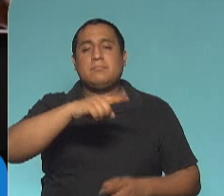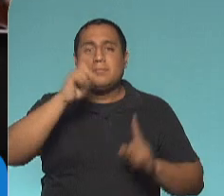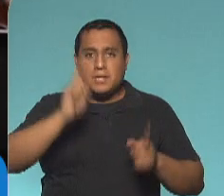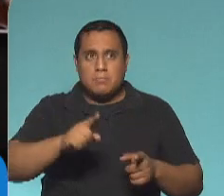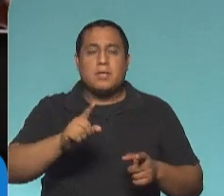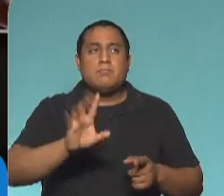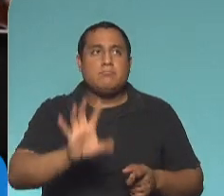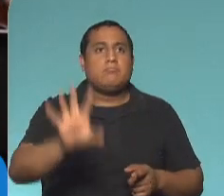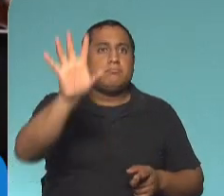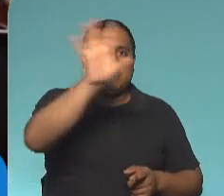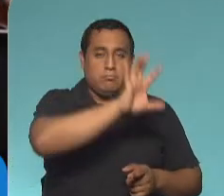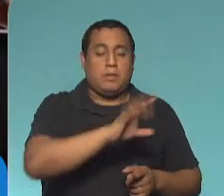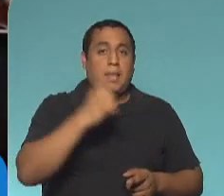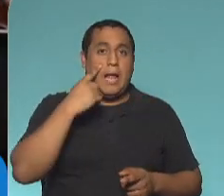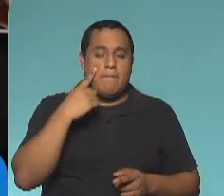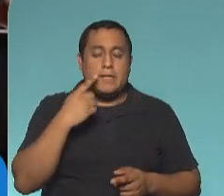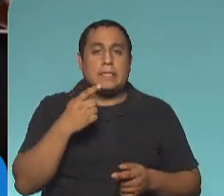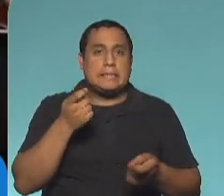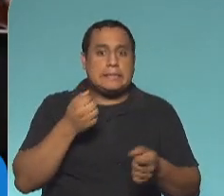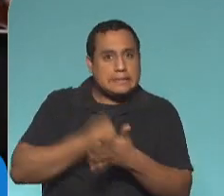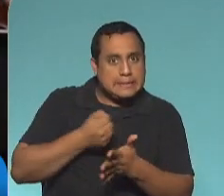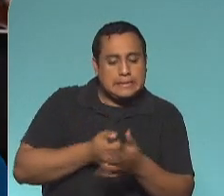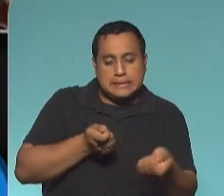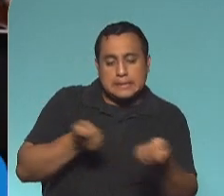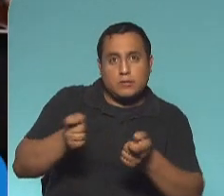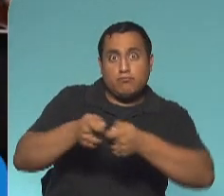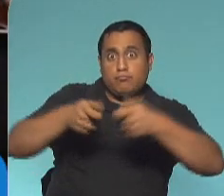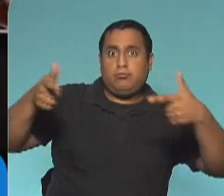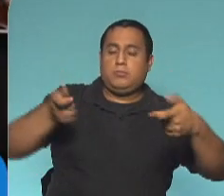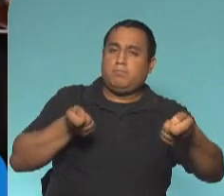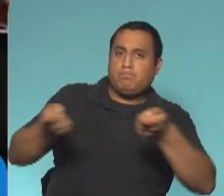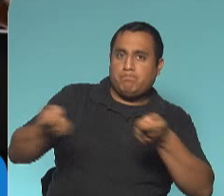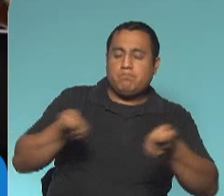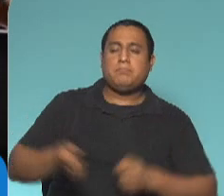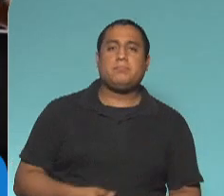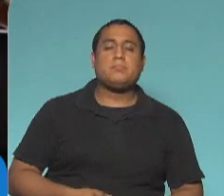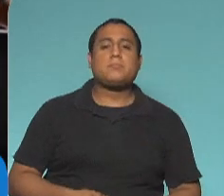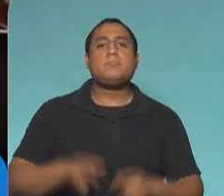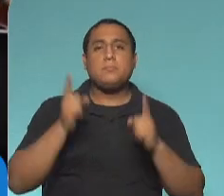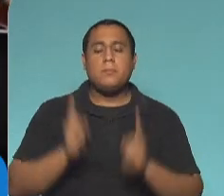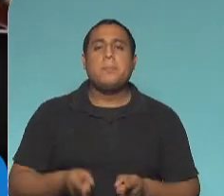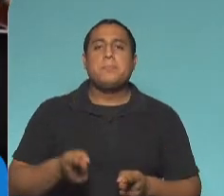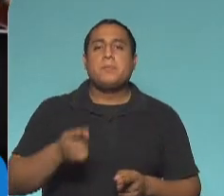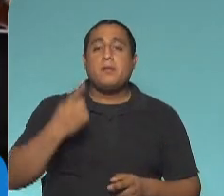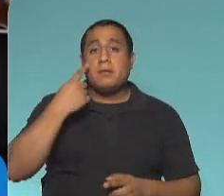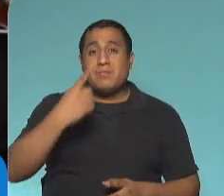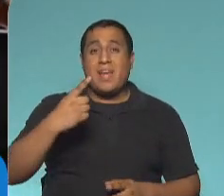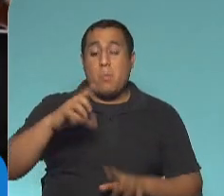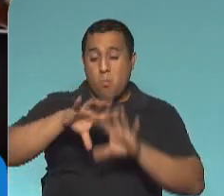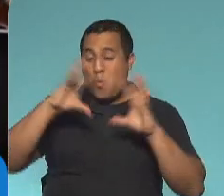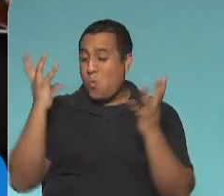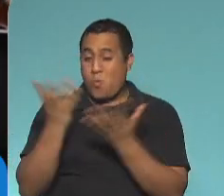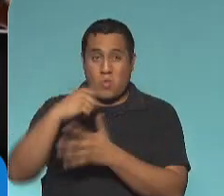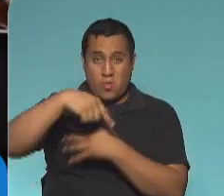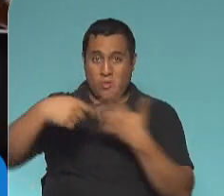articulando para poder dar respuesta y controlar este aumento del número de casos. Cuando analizamos también la distribución a nivel mundial